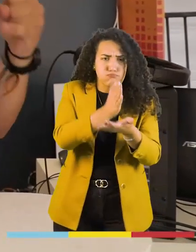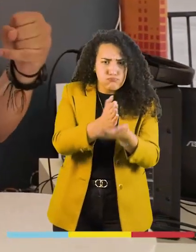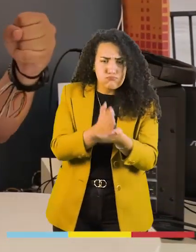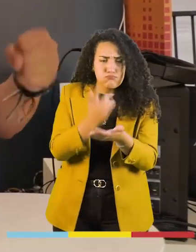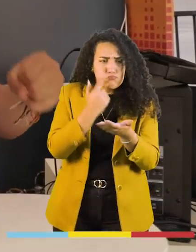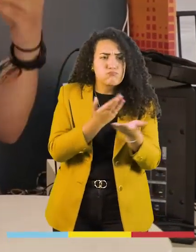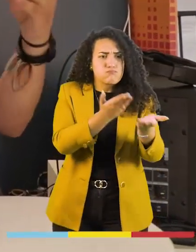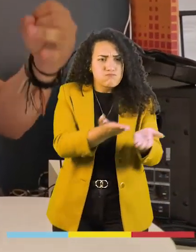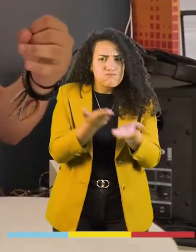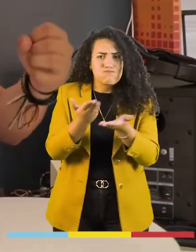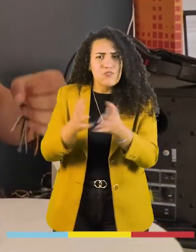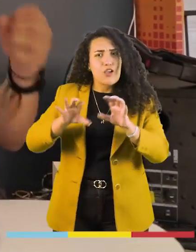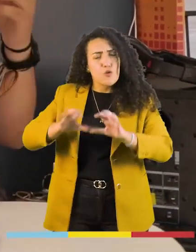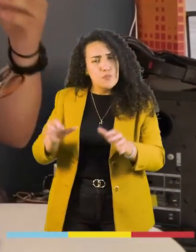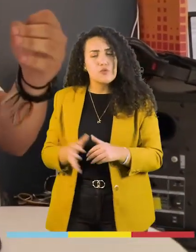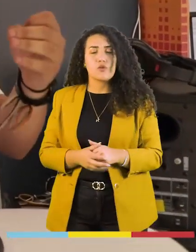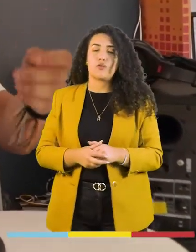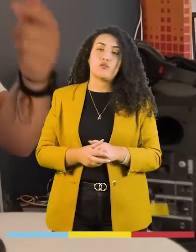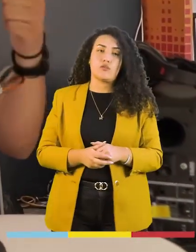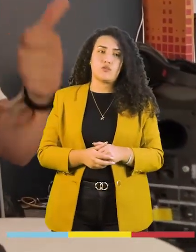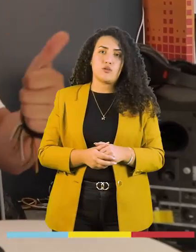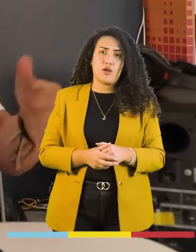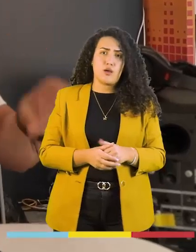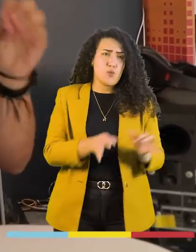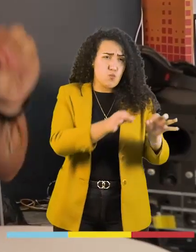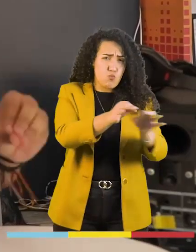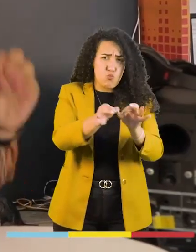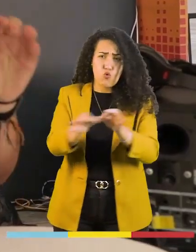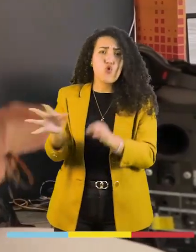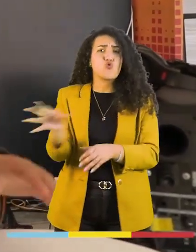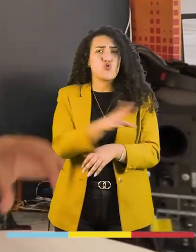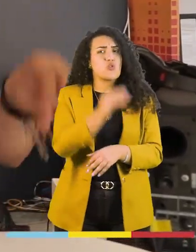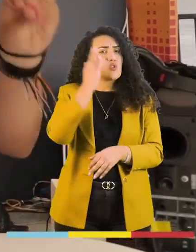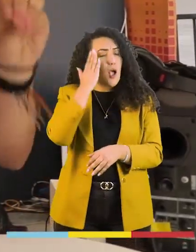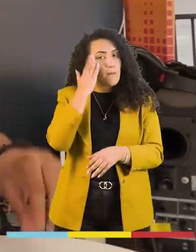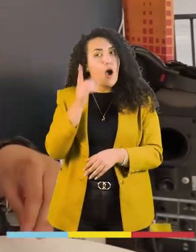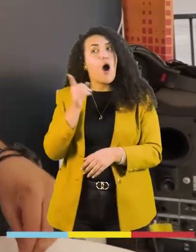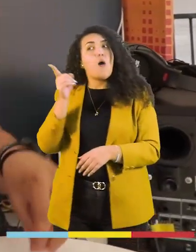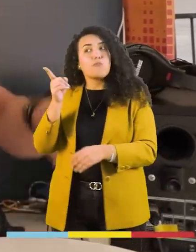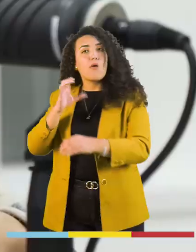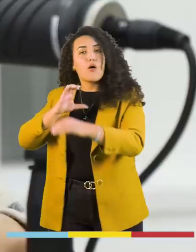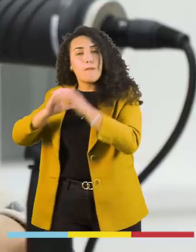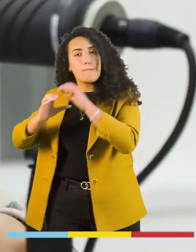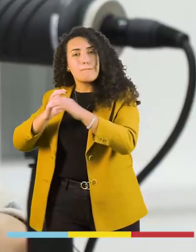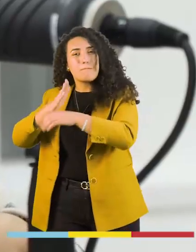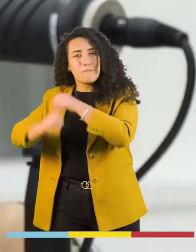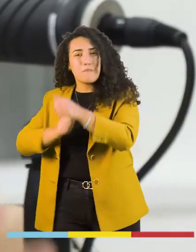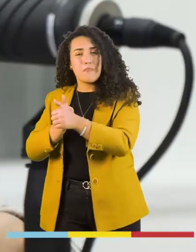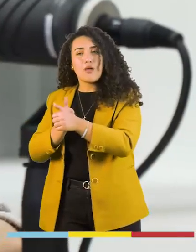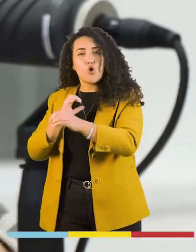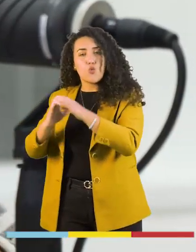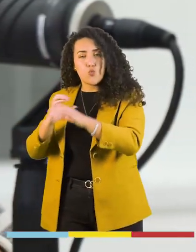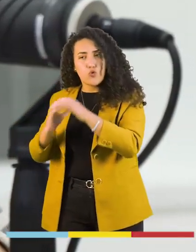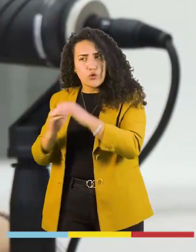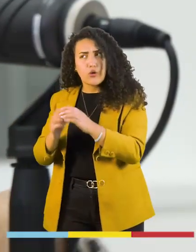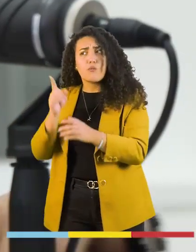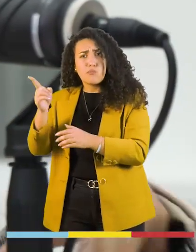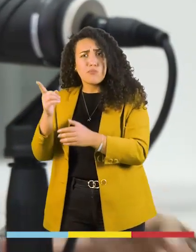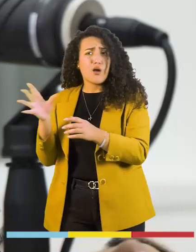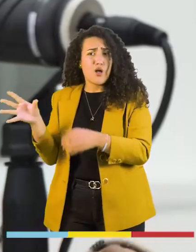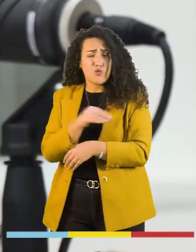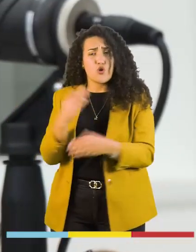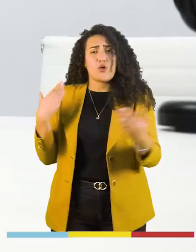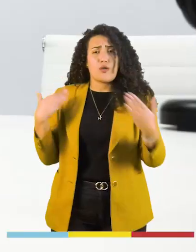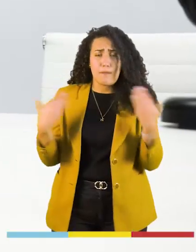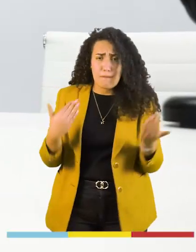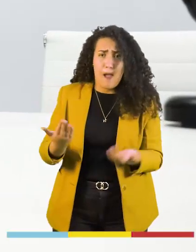cada rincón de Cundinamarca sepan que tienen un medio de comunicación para todos ustedes, para los campesinos,